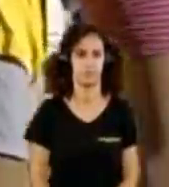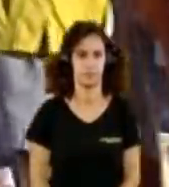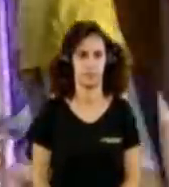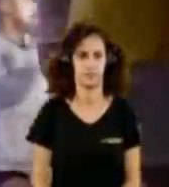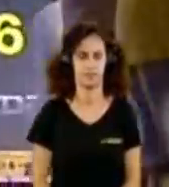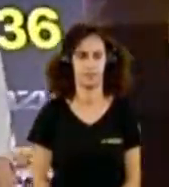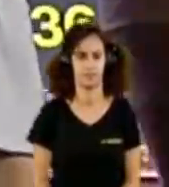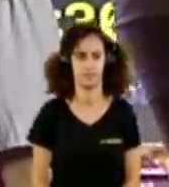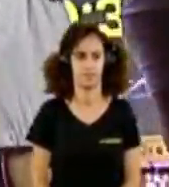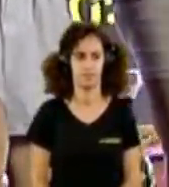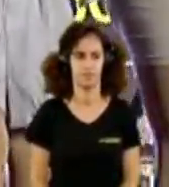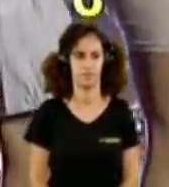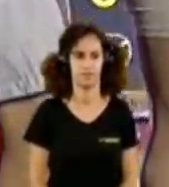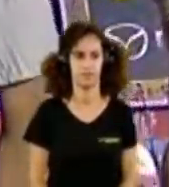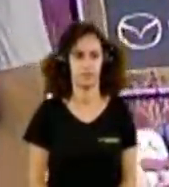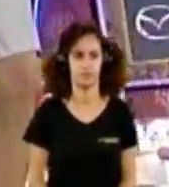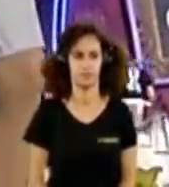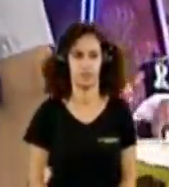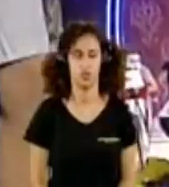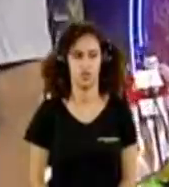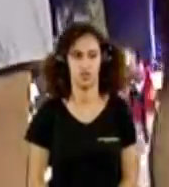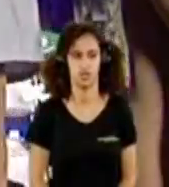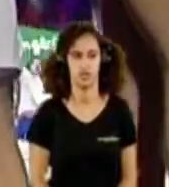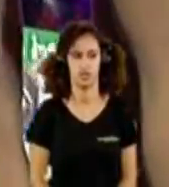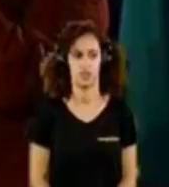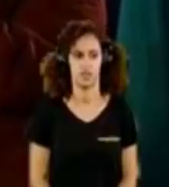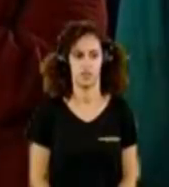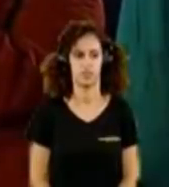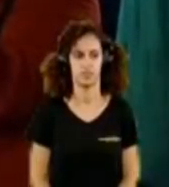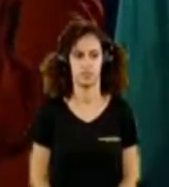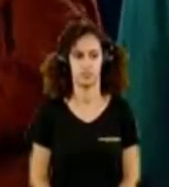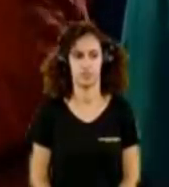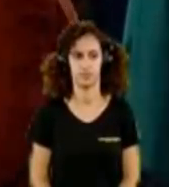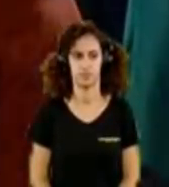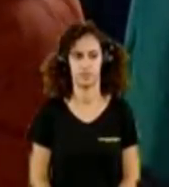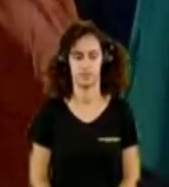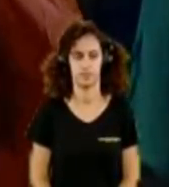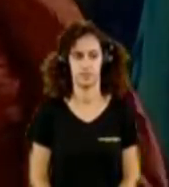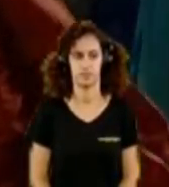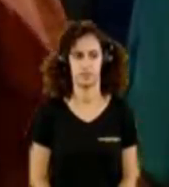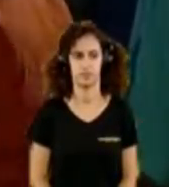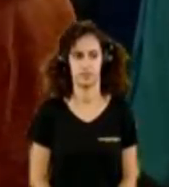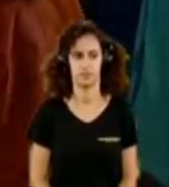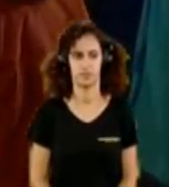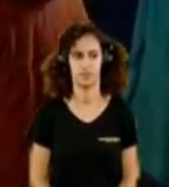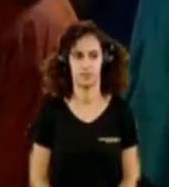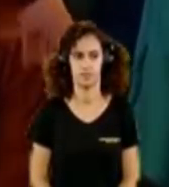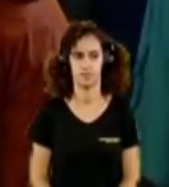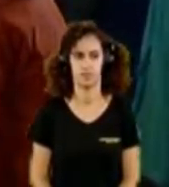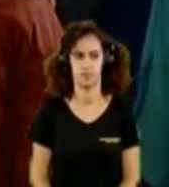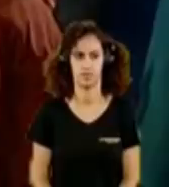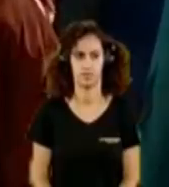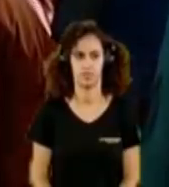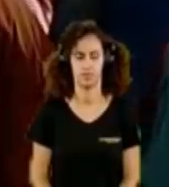Vibro. Y además estamos viendo todo un catálogo de ropa interior masculina, hay como para elegir bastante. Bueno, en sus filas hemos escuchado